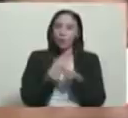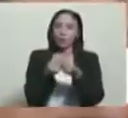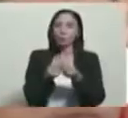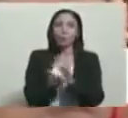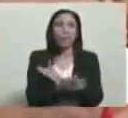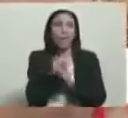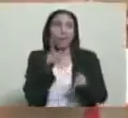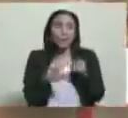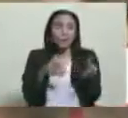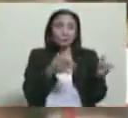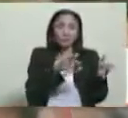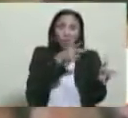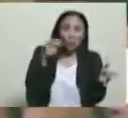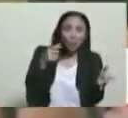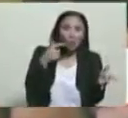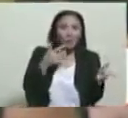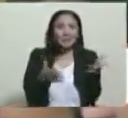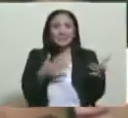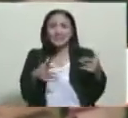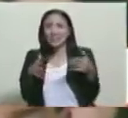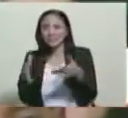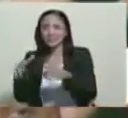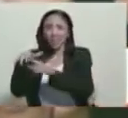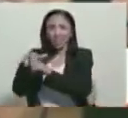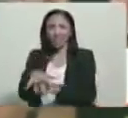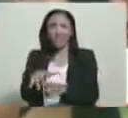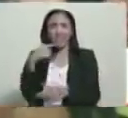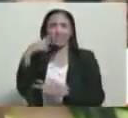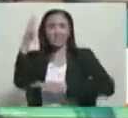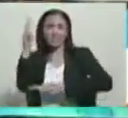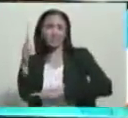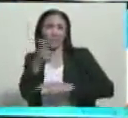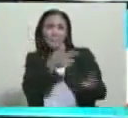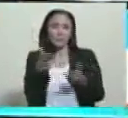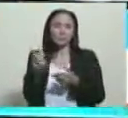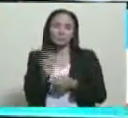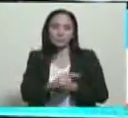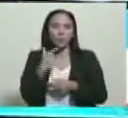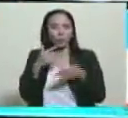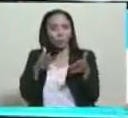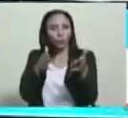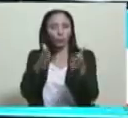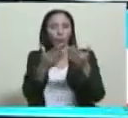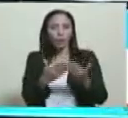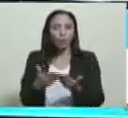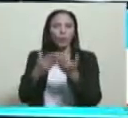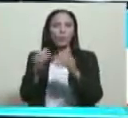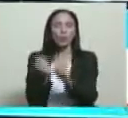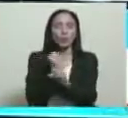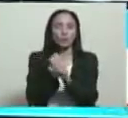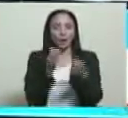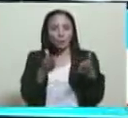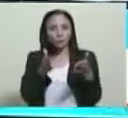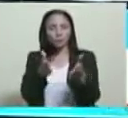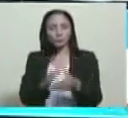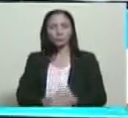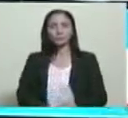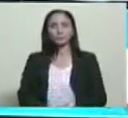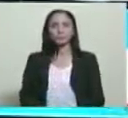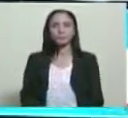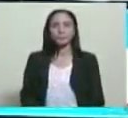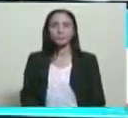alejarlos del camino de las drogas, de la violencia, de las armas, de la delincuencia, con el estudio, con el trabajo,